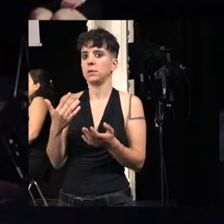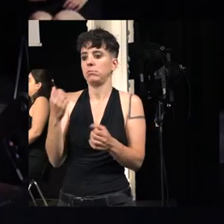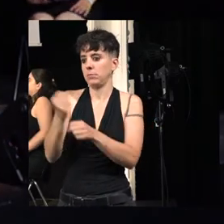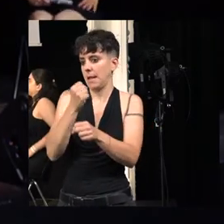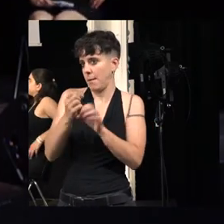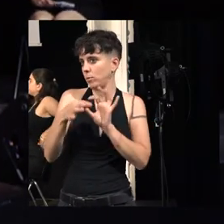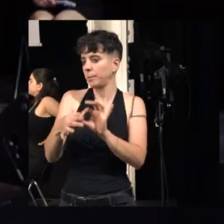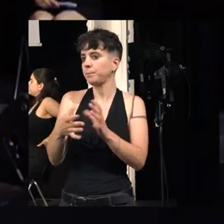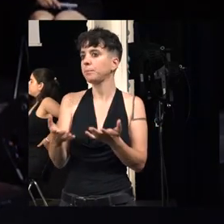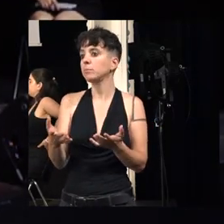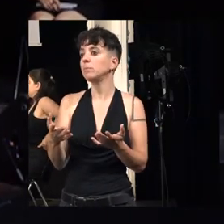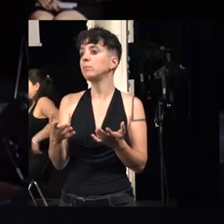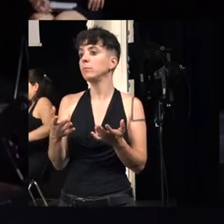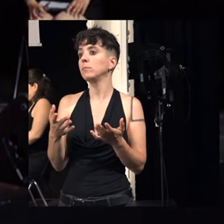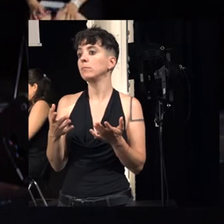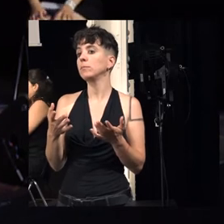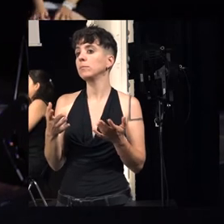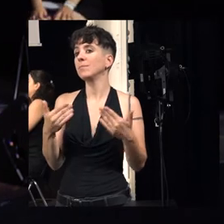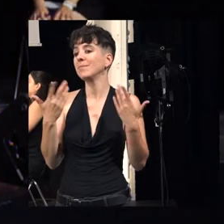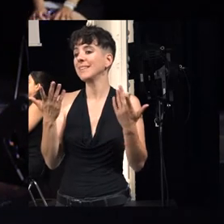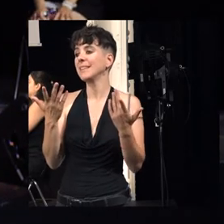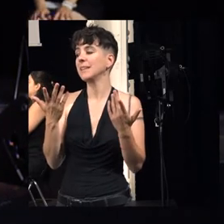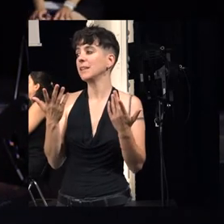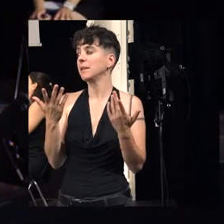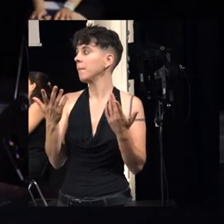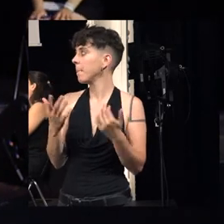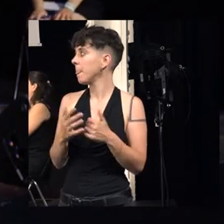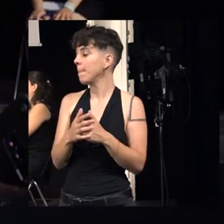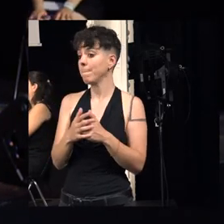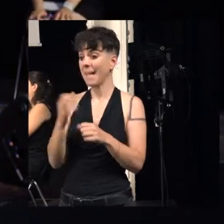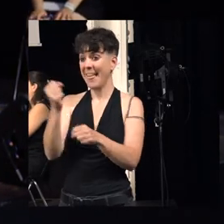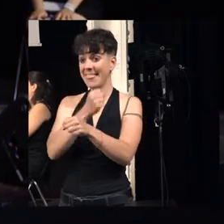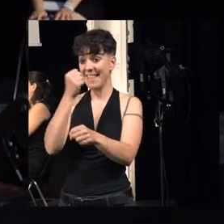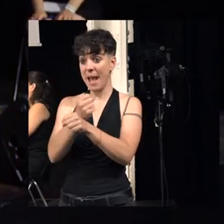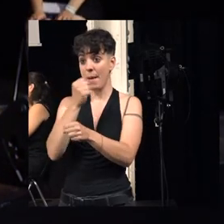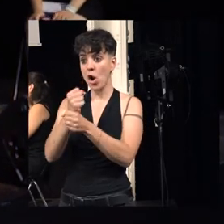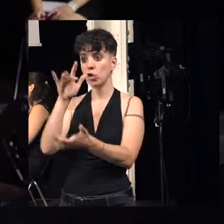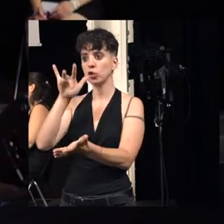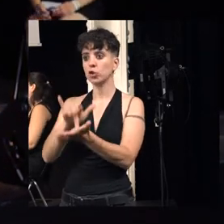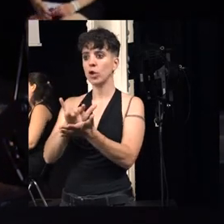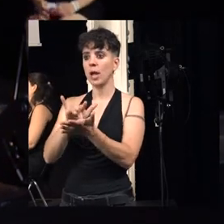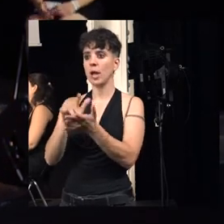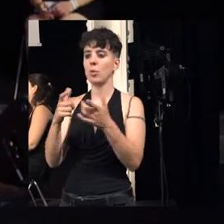En algún momento me ascienden en el trabajo y esto genera un